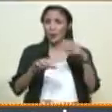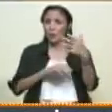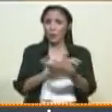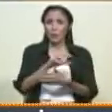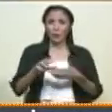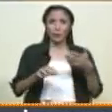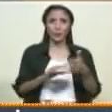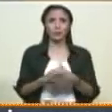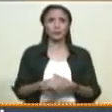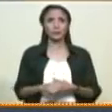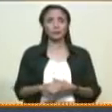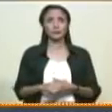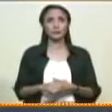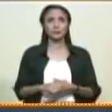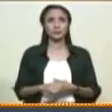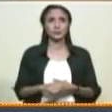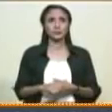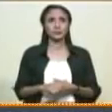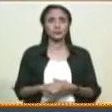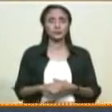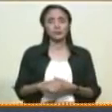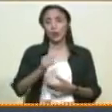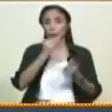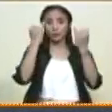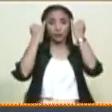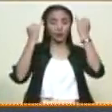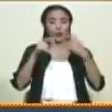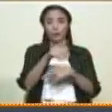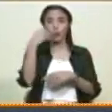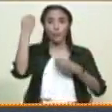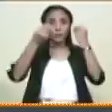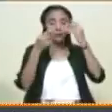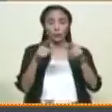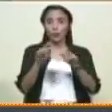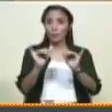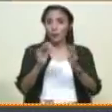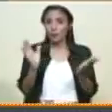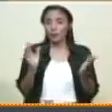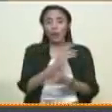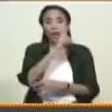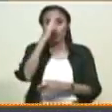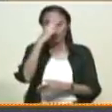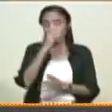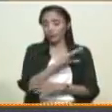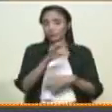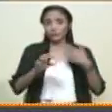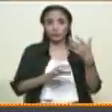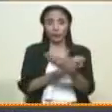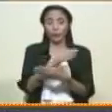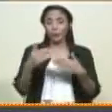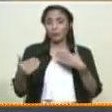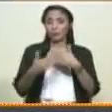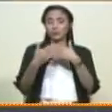dar la interpretación que se le quiera dar, pero que tenga dudas que es una guerra contra este